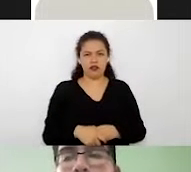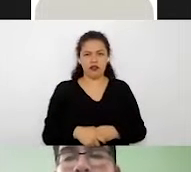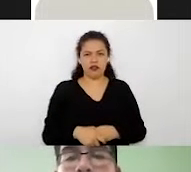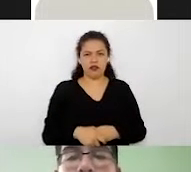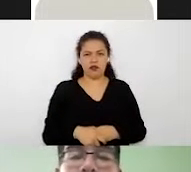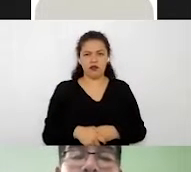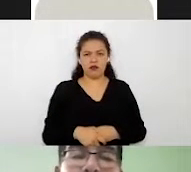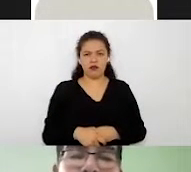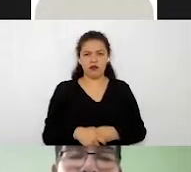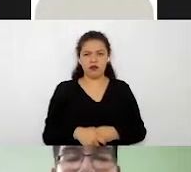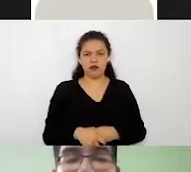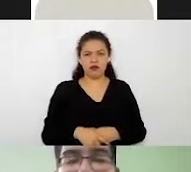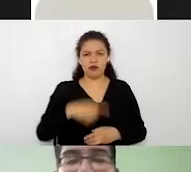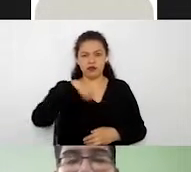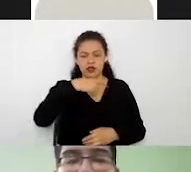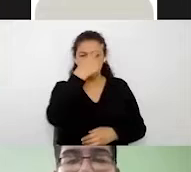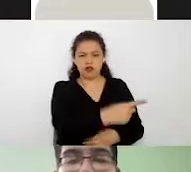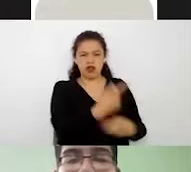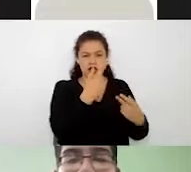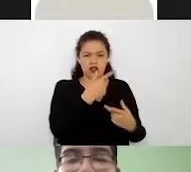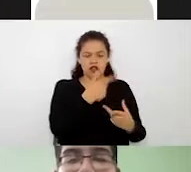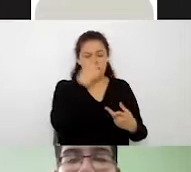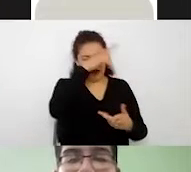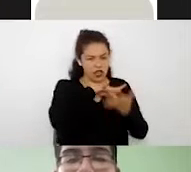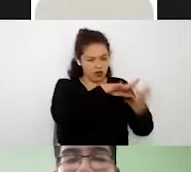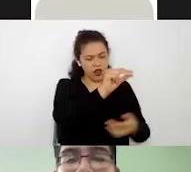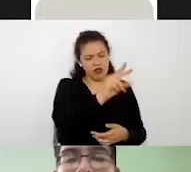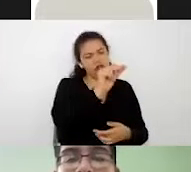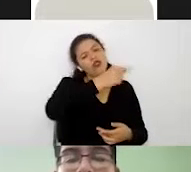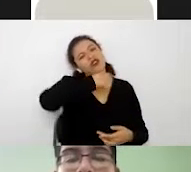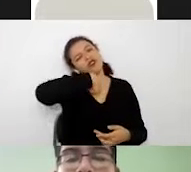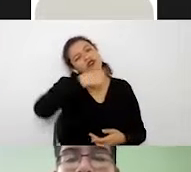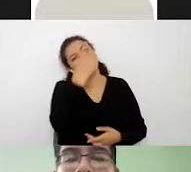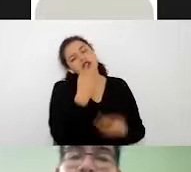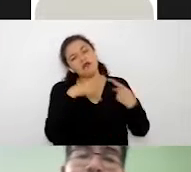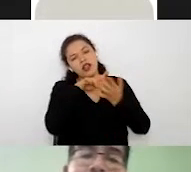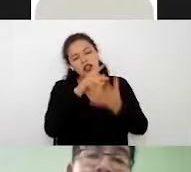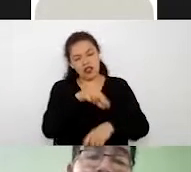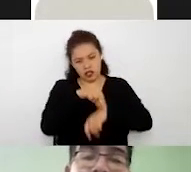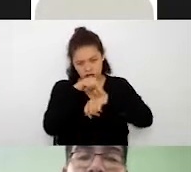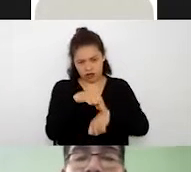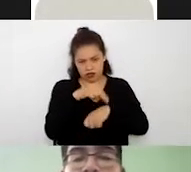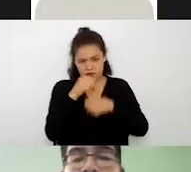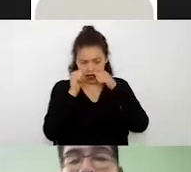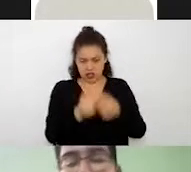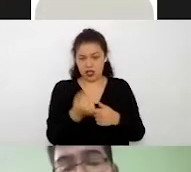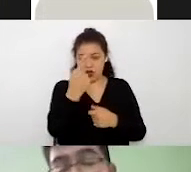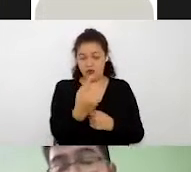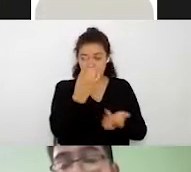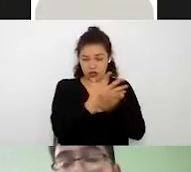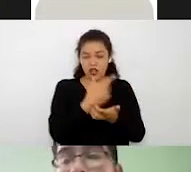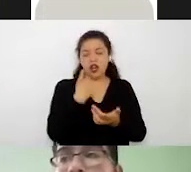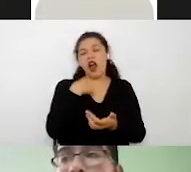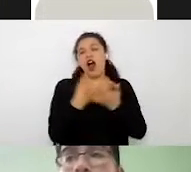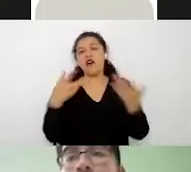provocando que en lugar de que hubiera una persona a la que tuviéramos que brindarle primeros auxilios, ahora serían dos. O que